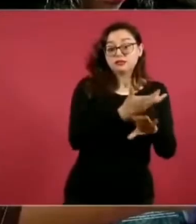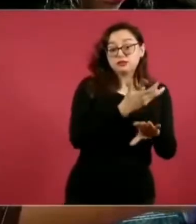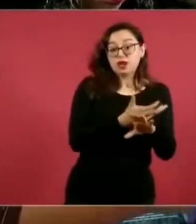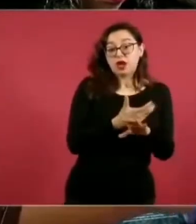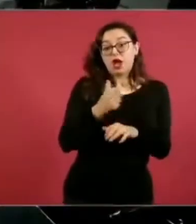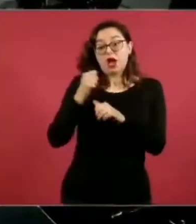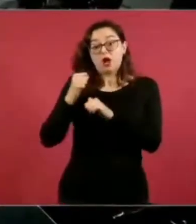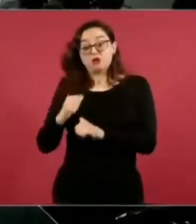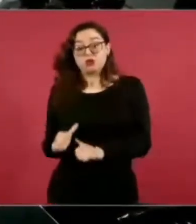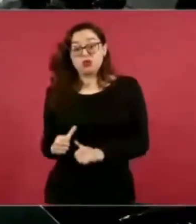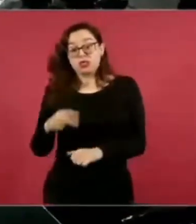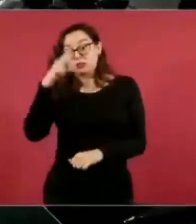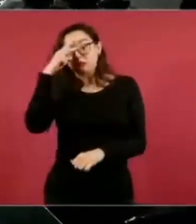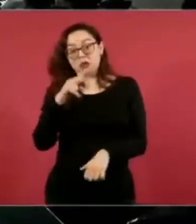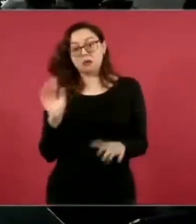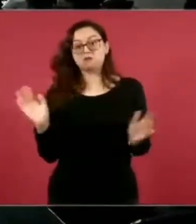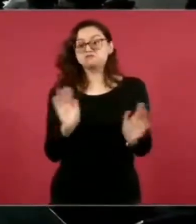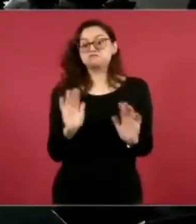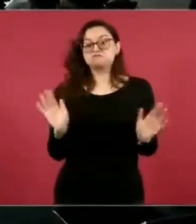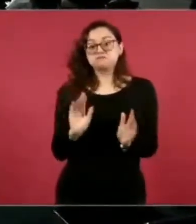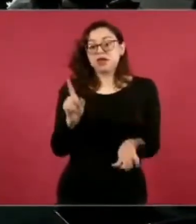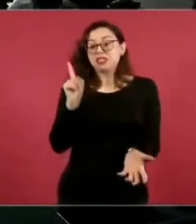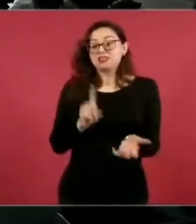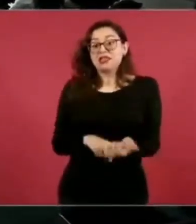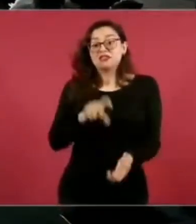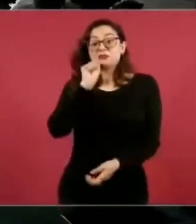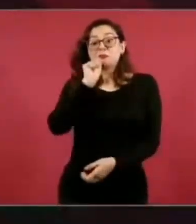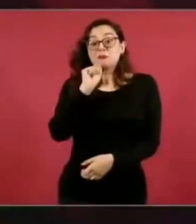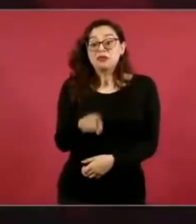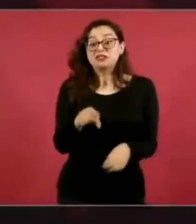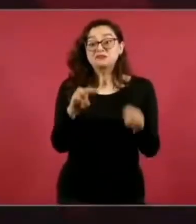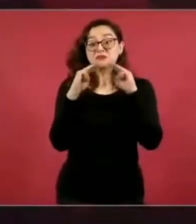haber sido una operación